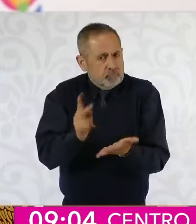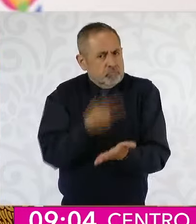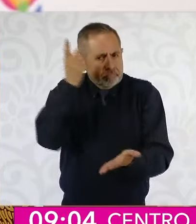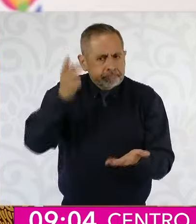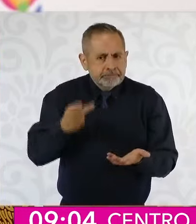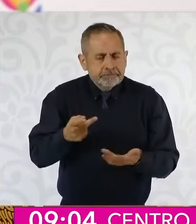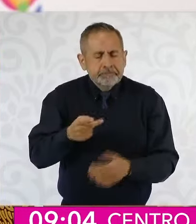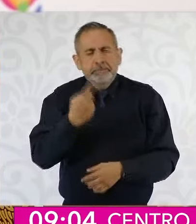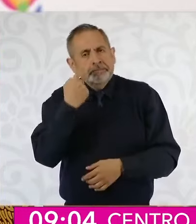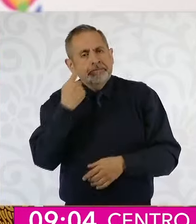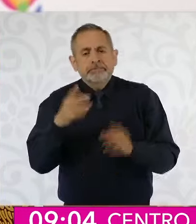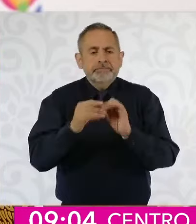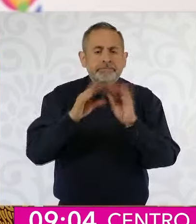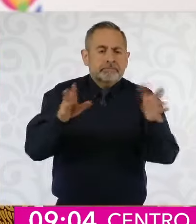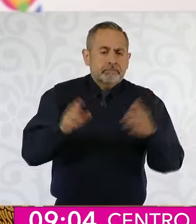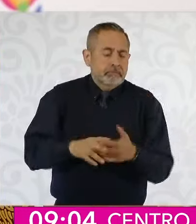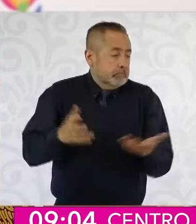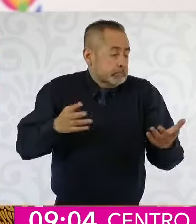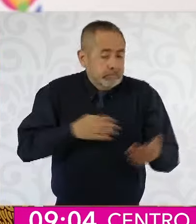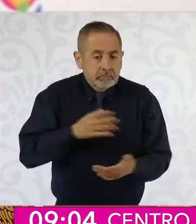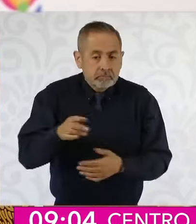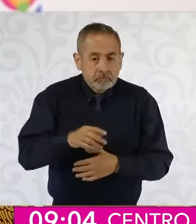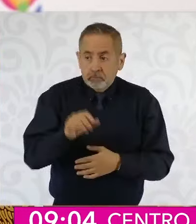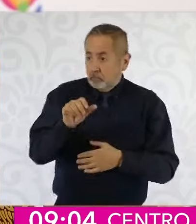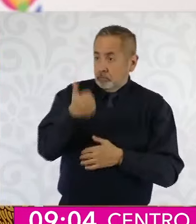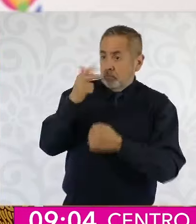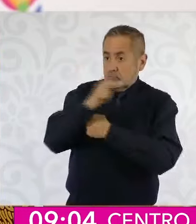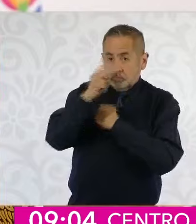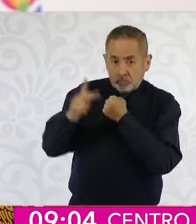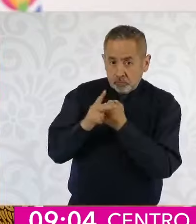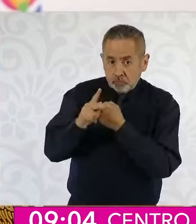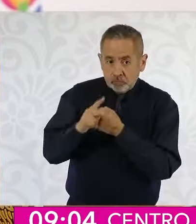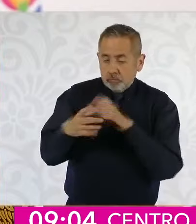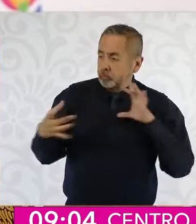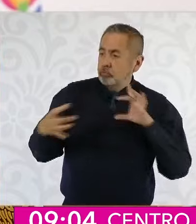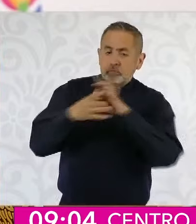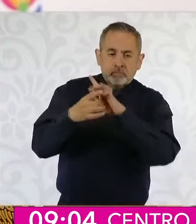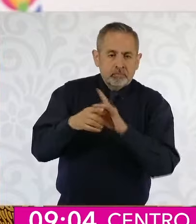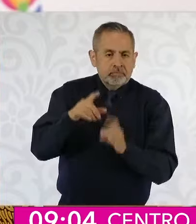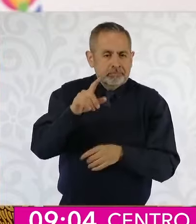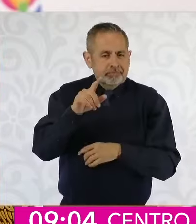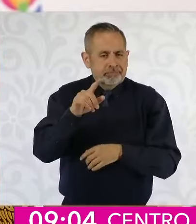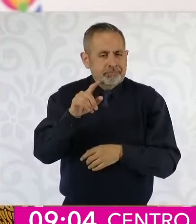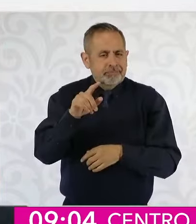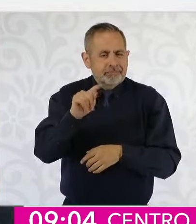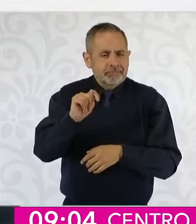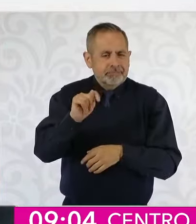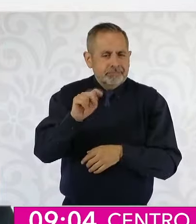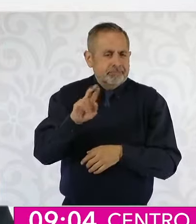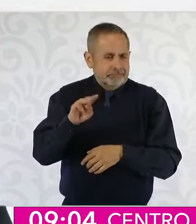nosotros, pues, ¿qué privilegiamos? Aquellos países donde tenemos tratado de libre comercio